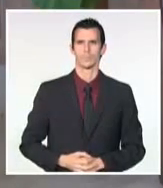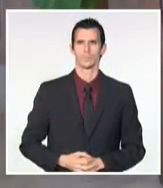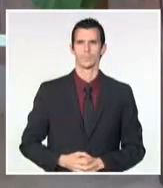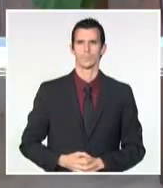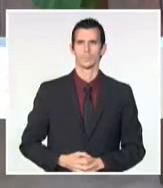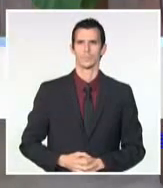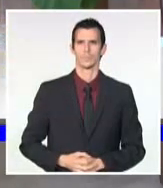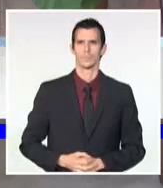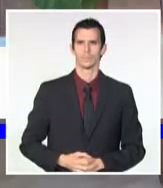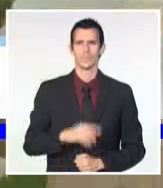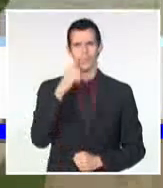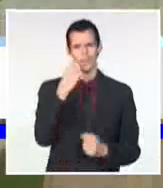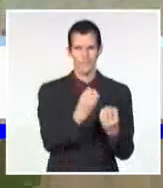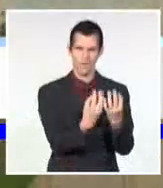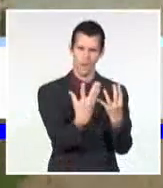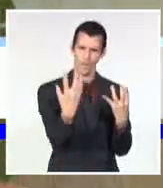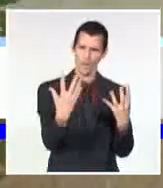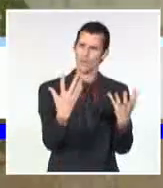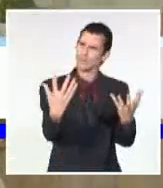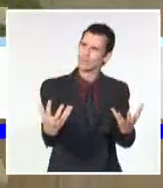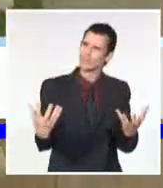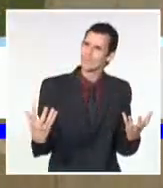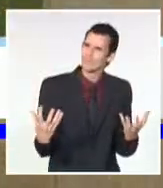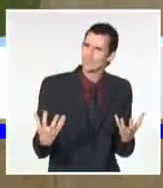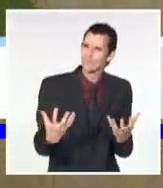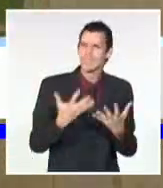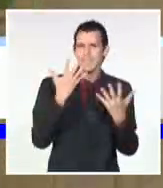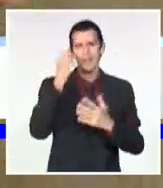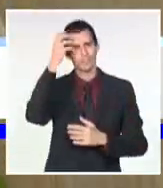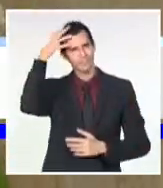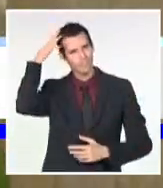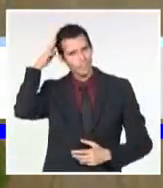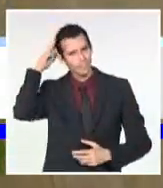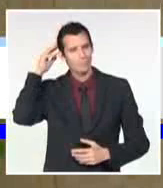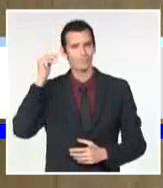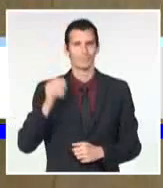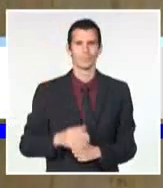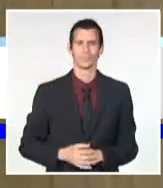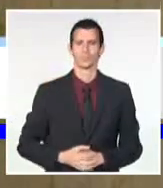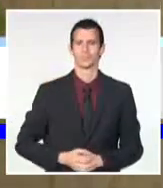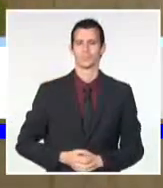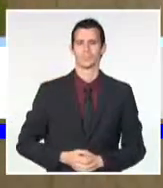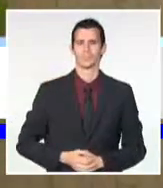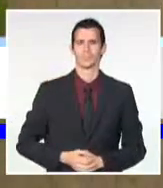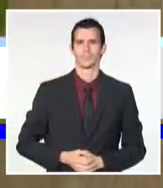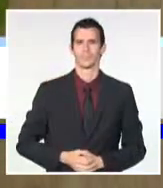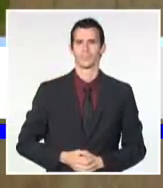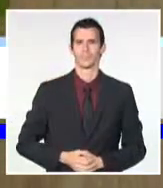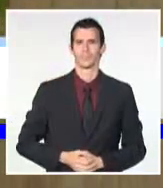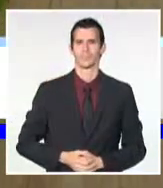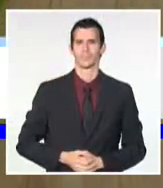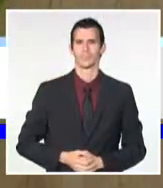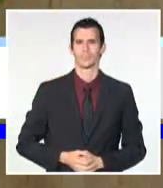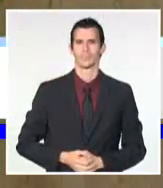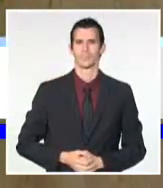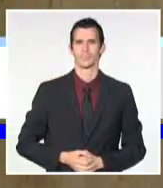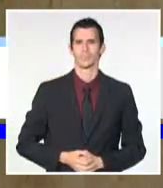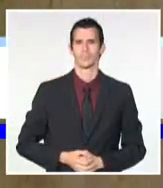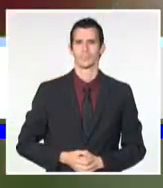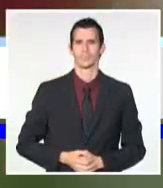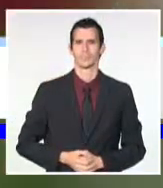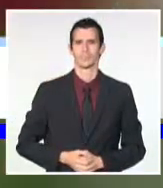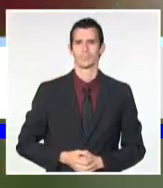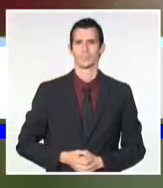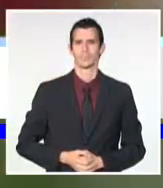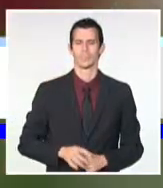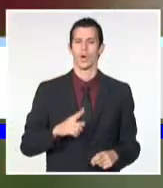Ofrendas florales a nombre del primer secretario del Comité Central del Partido y presidente de la República, Miguel Díaz-Canel Bermúdez, el Ministerio de